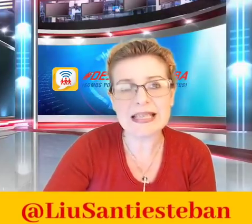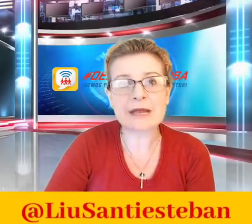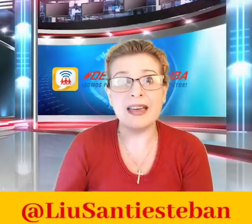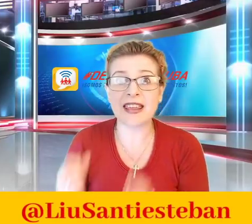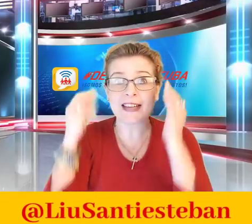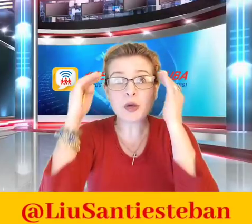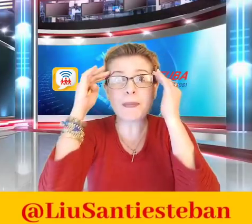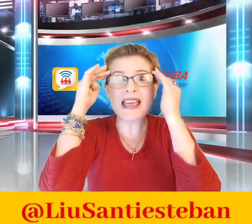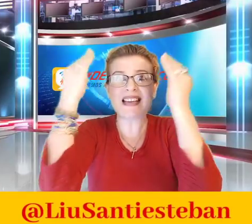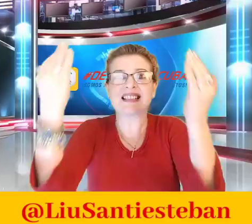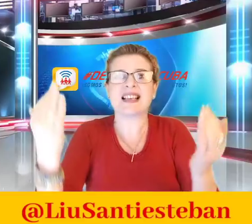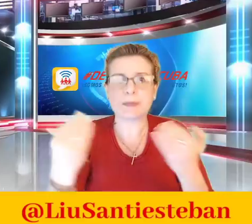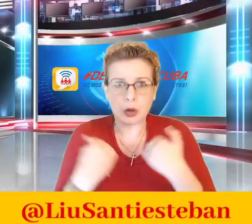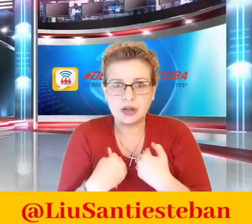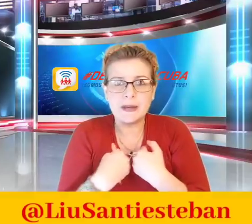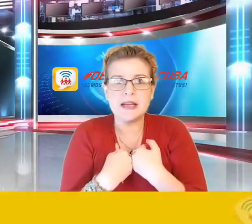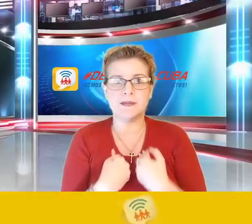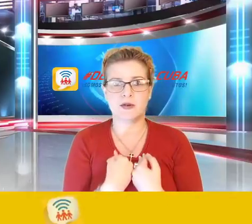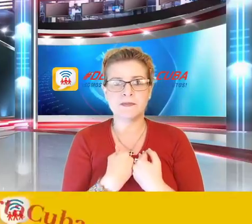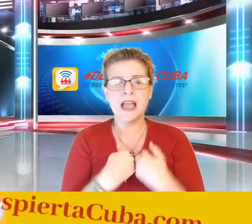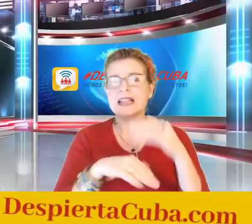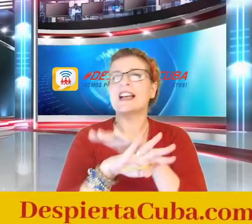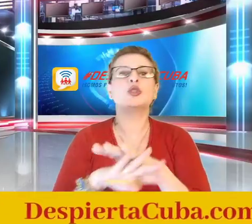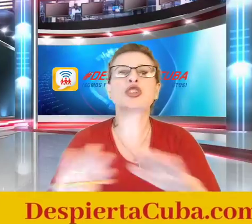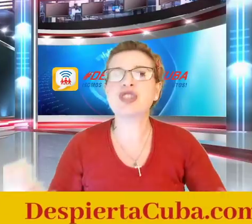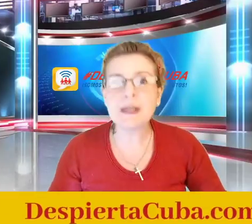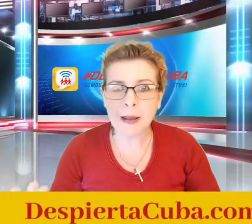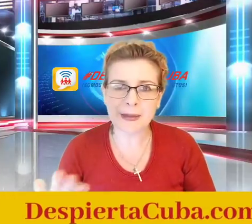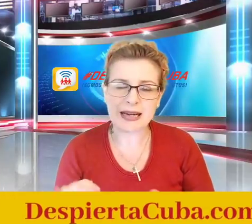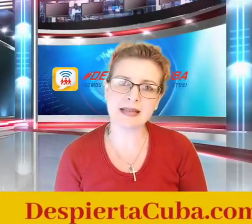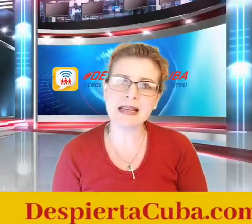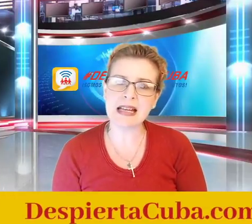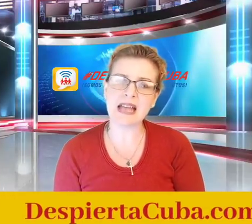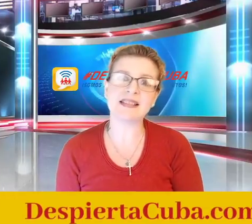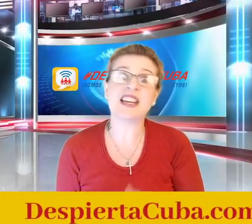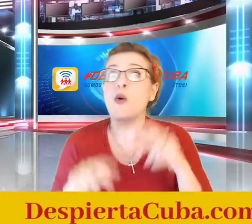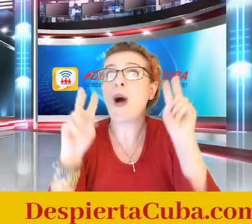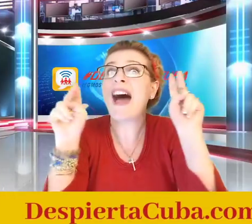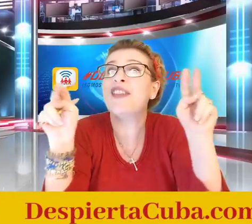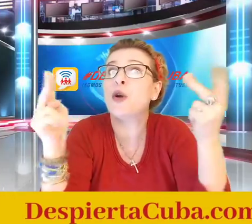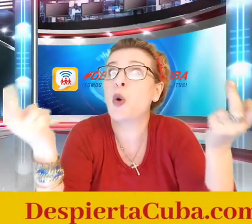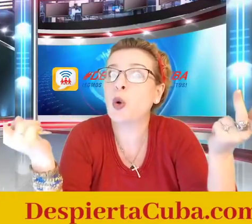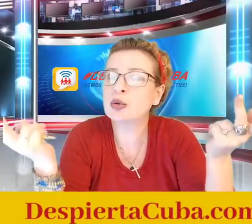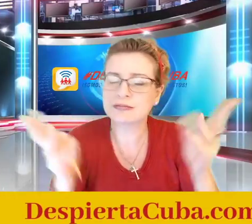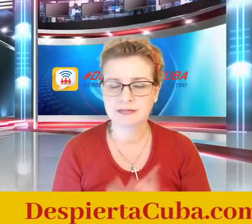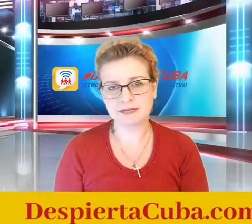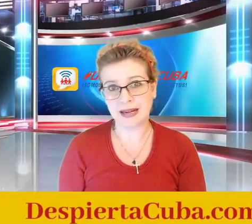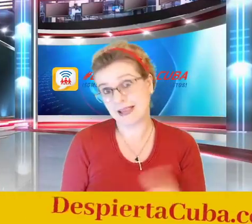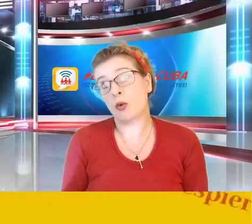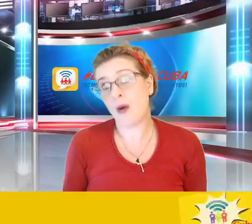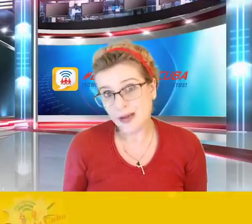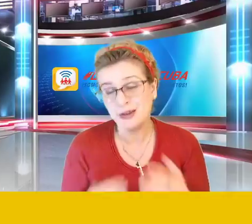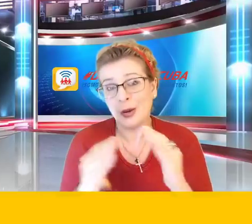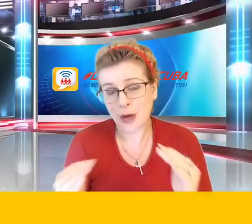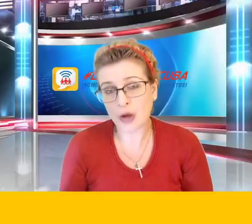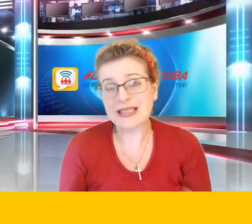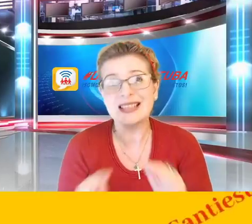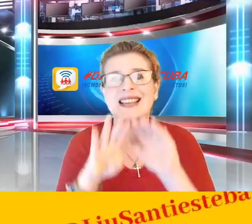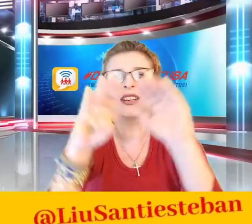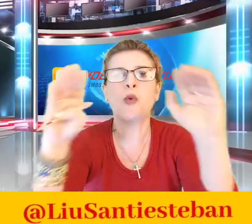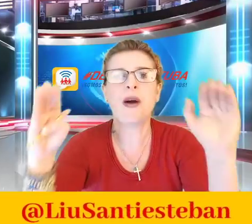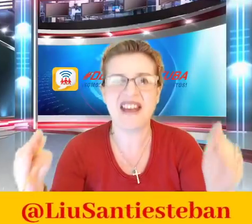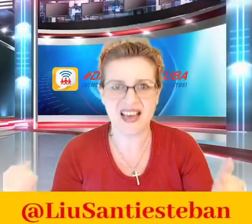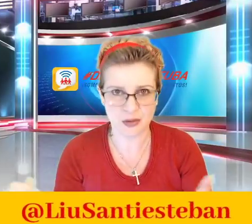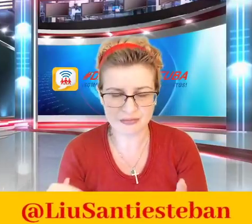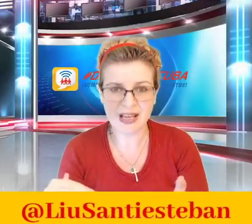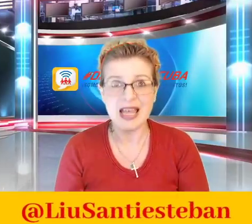Estado encima. Desde que tú piensas por ti mismo, ya tú no sirves para ser dirigente ni cuadro. Para ser cuadro, el nombre lo dice, tienes